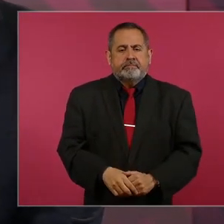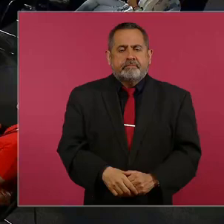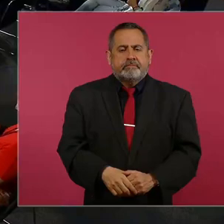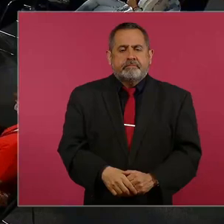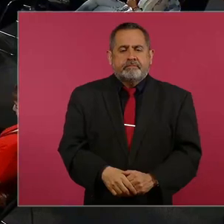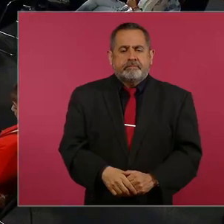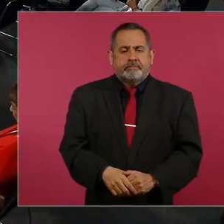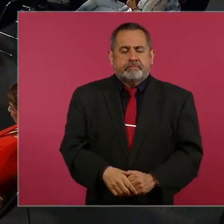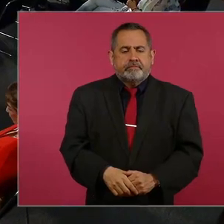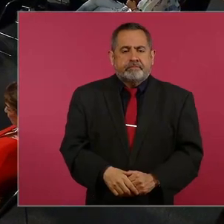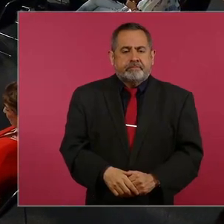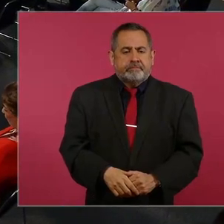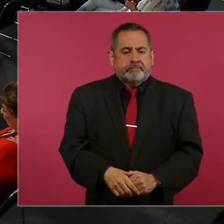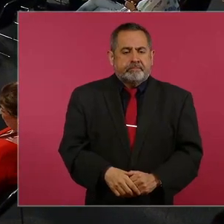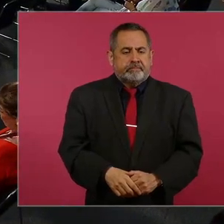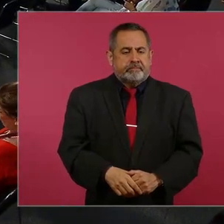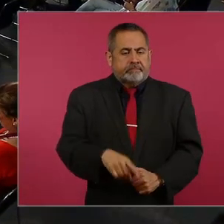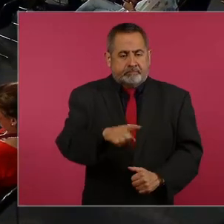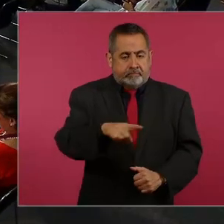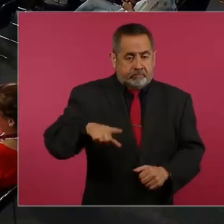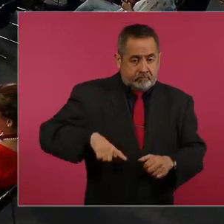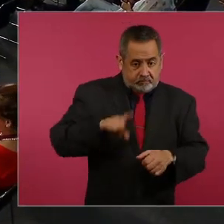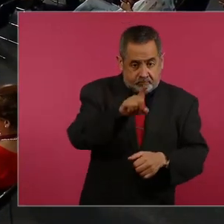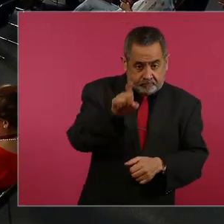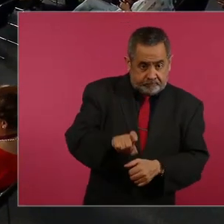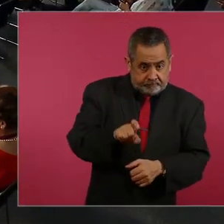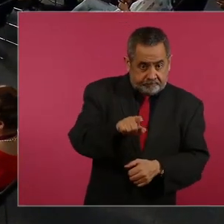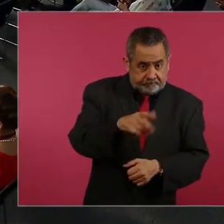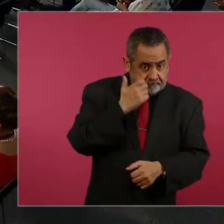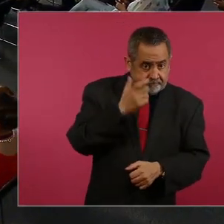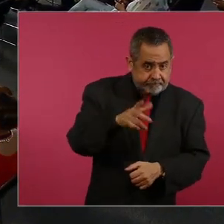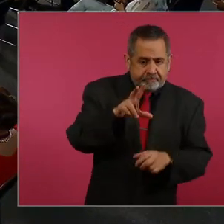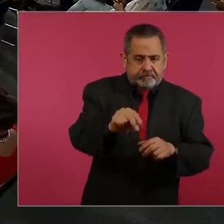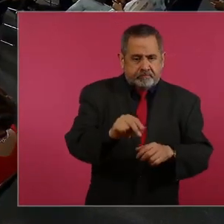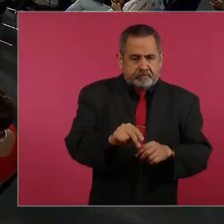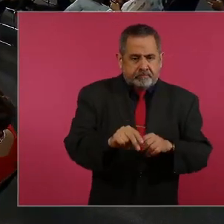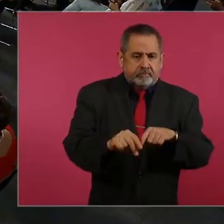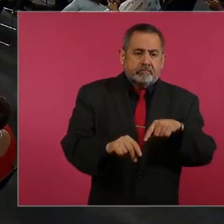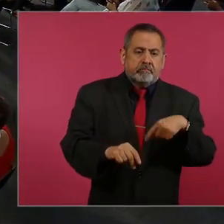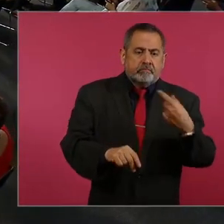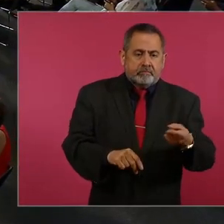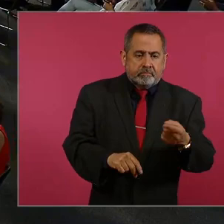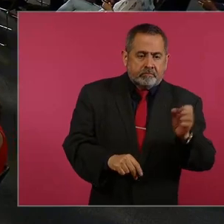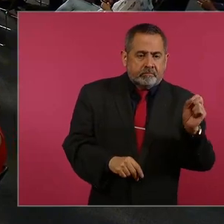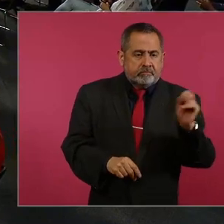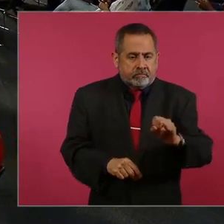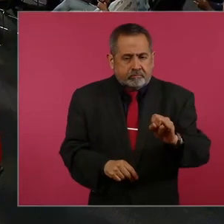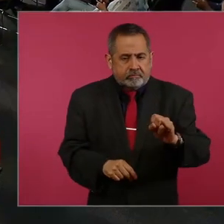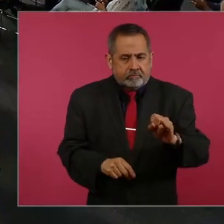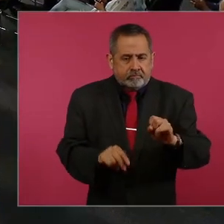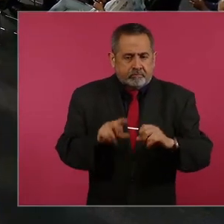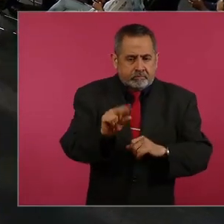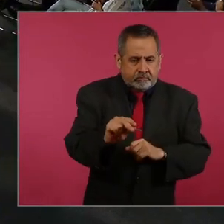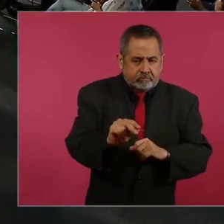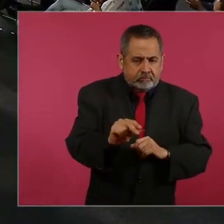el gobierno, lo que quiere el gobierno de Texas y al día siguiente dice que sí